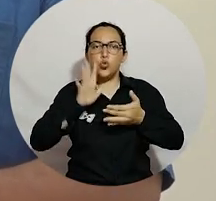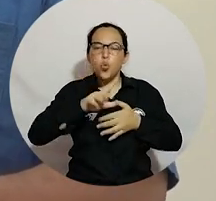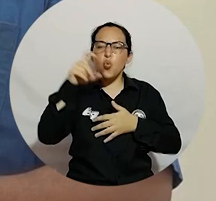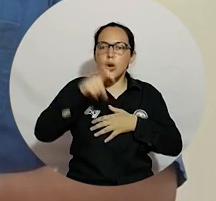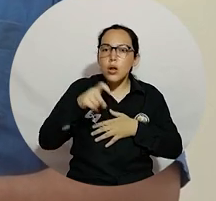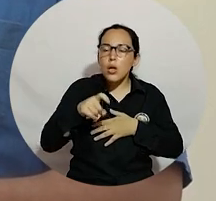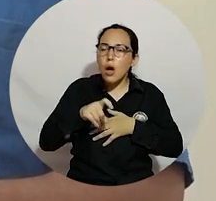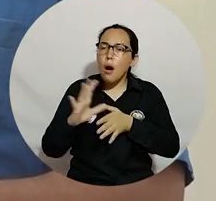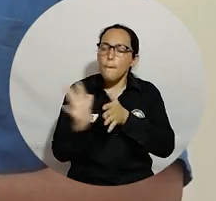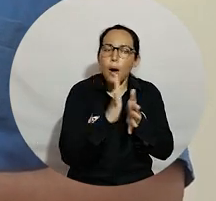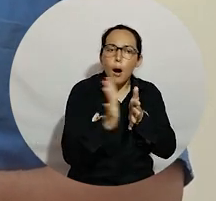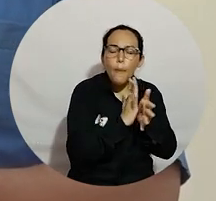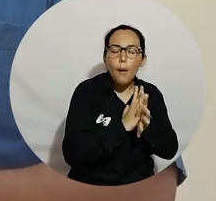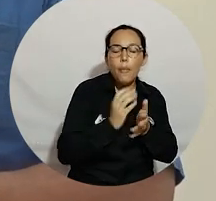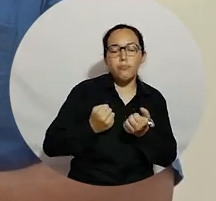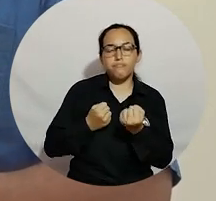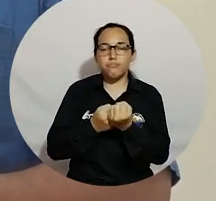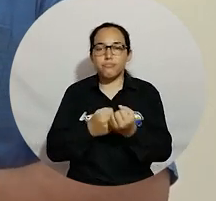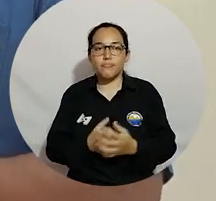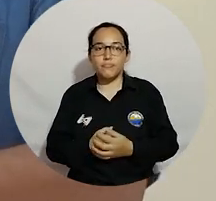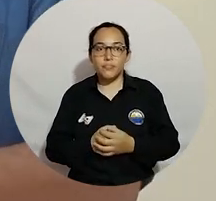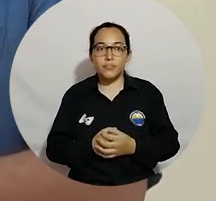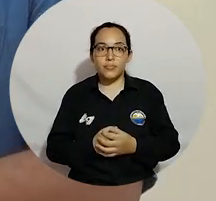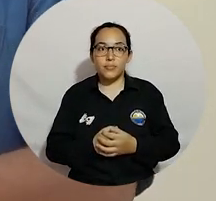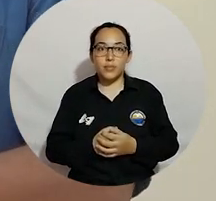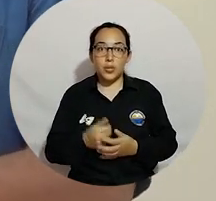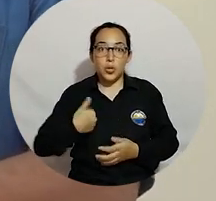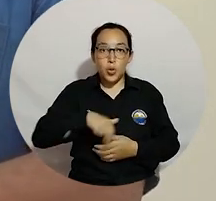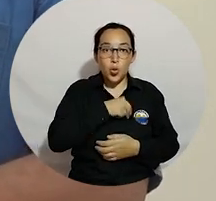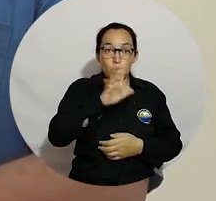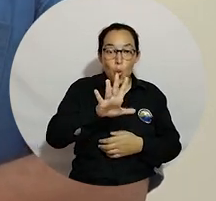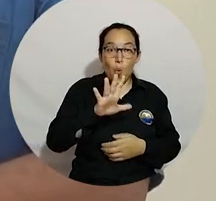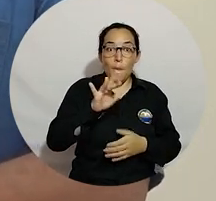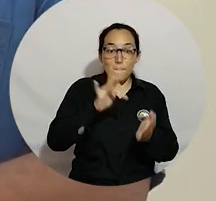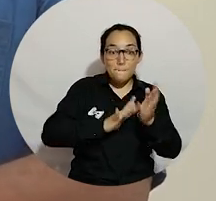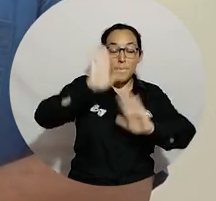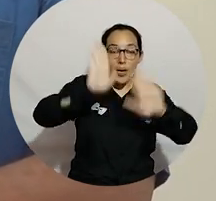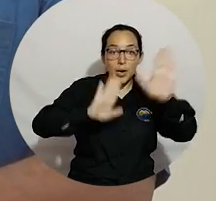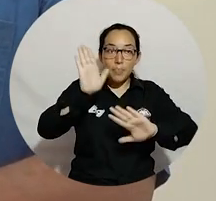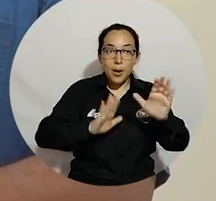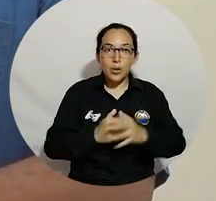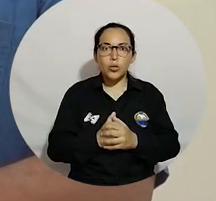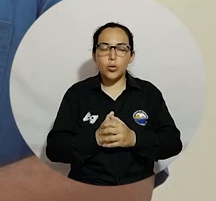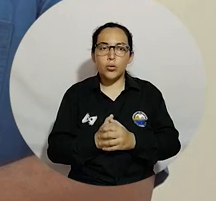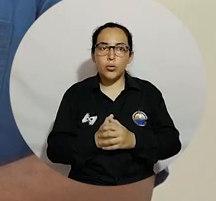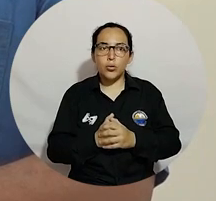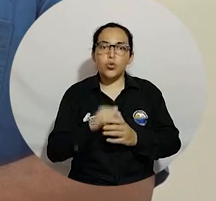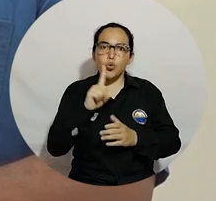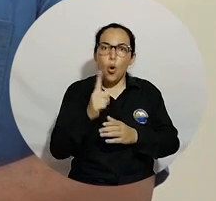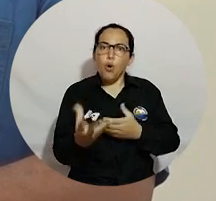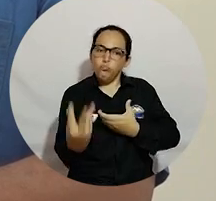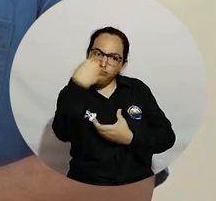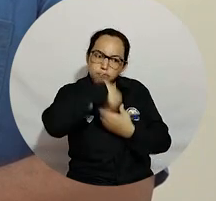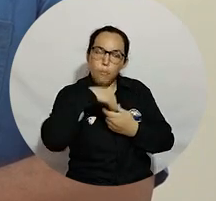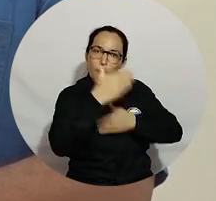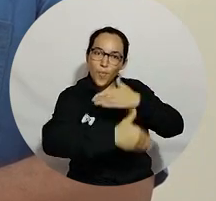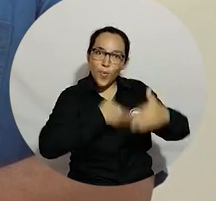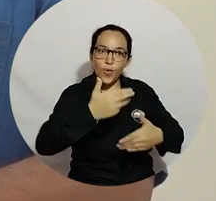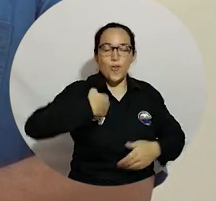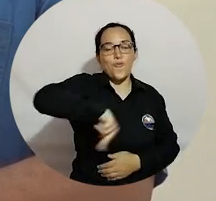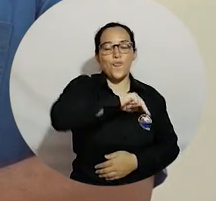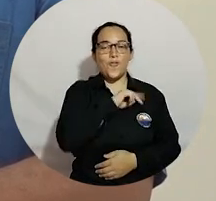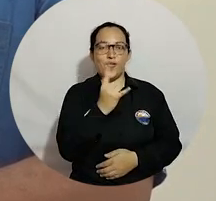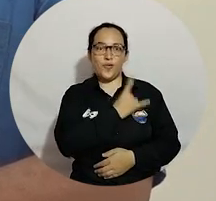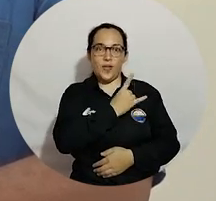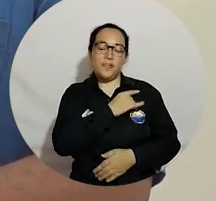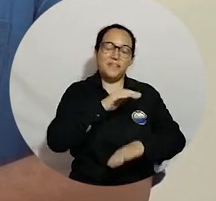pues, compartir y generar, abarcar esas necesidades de ustedes como graduados. Queremos que a través de estos mecanismos de participación ustedes se inserten